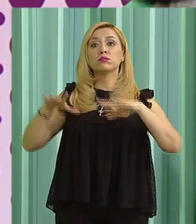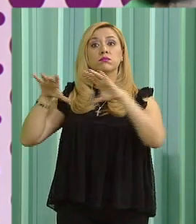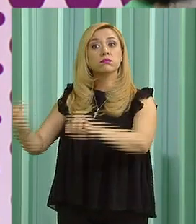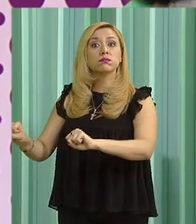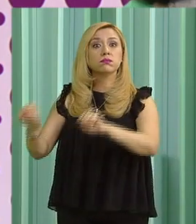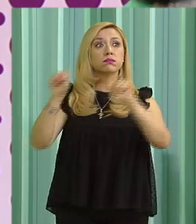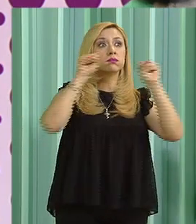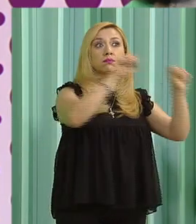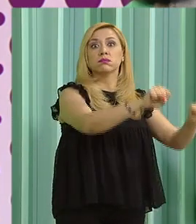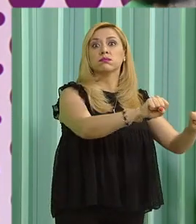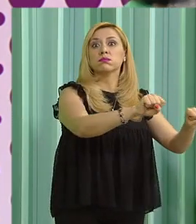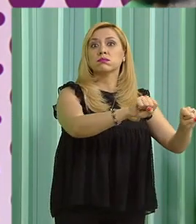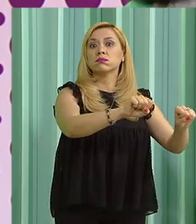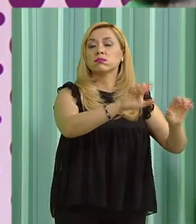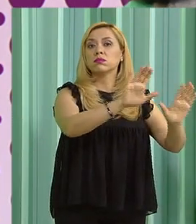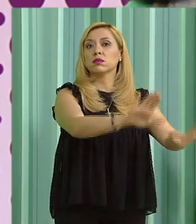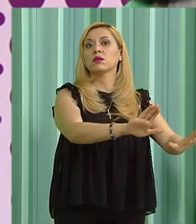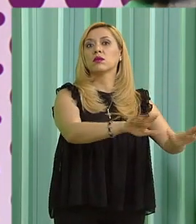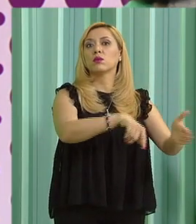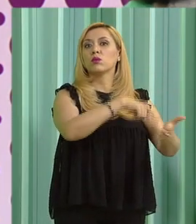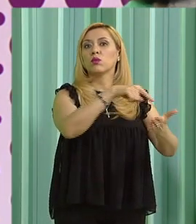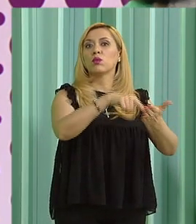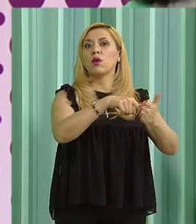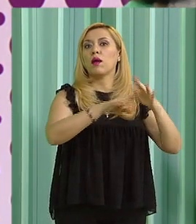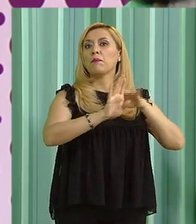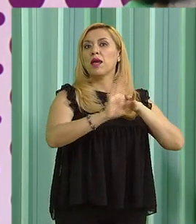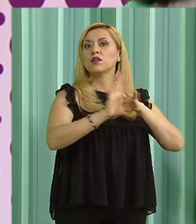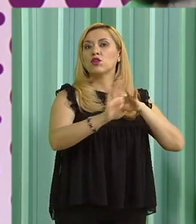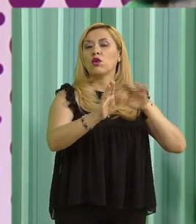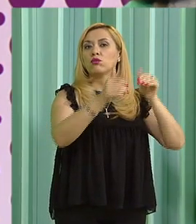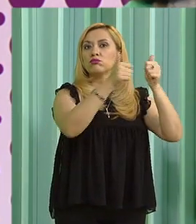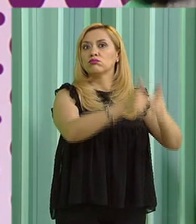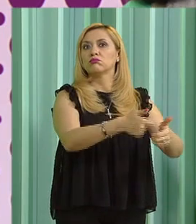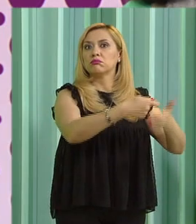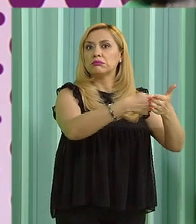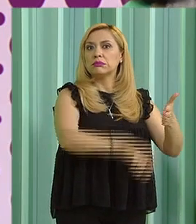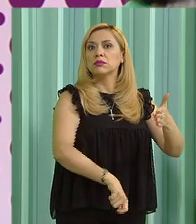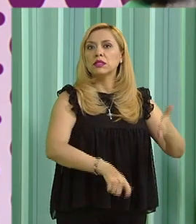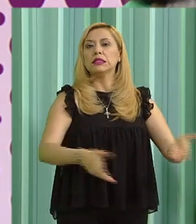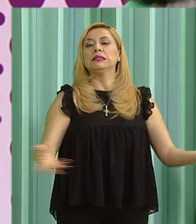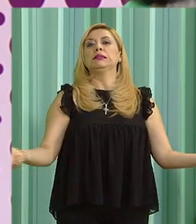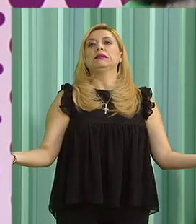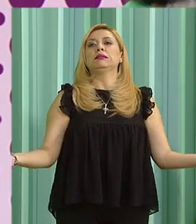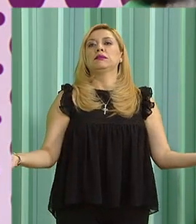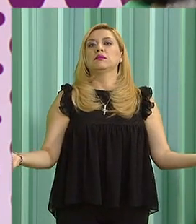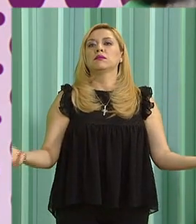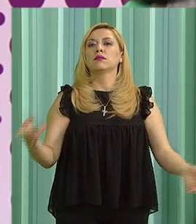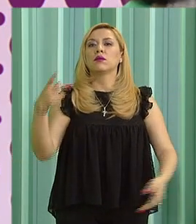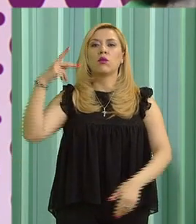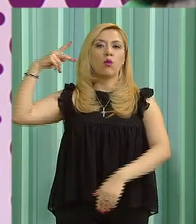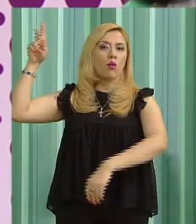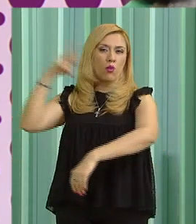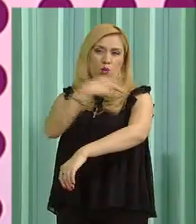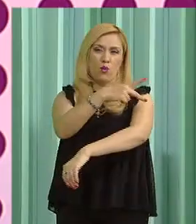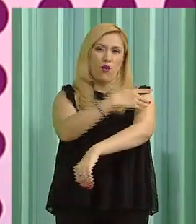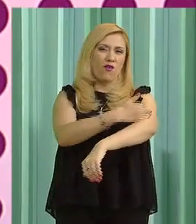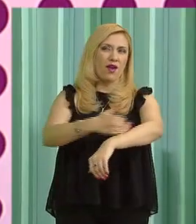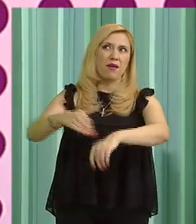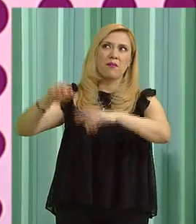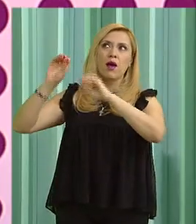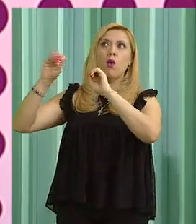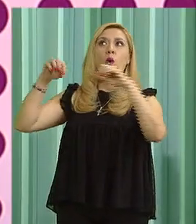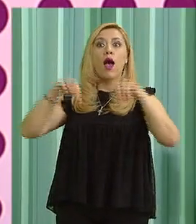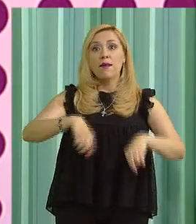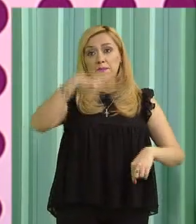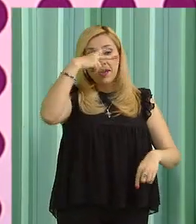al país, ingresan a México y las llevan a estaciones migratorias. Y sus familias en sus países de origen o aquí, cuando tienen familias aquí